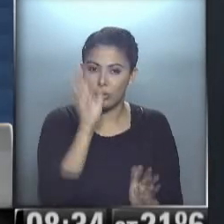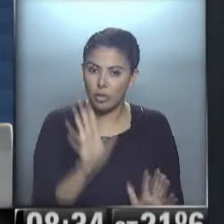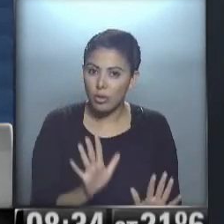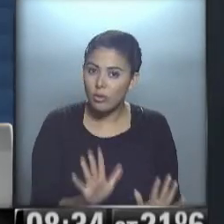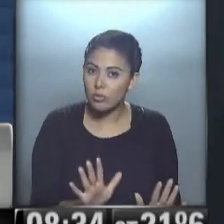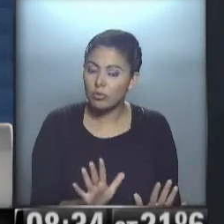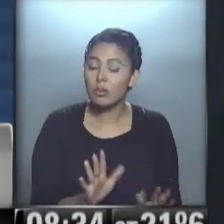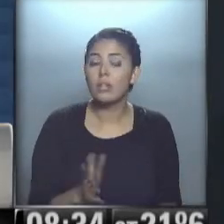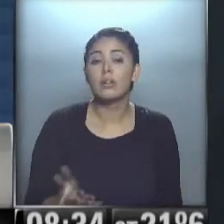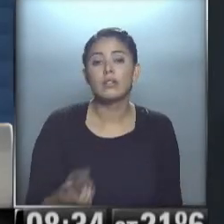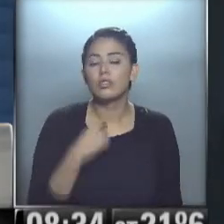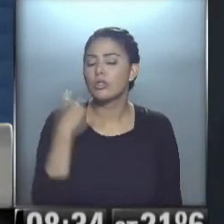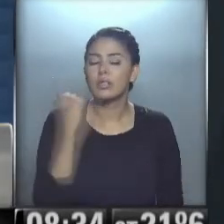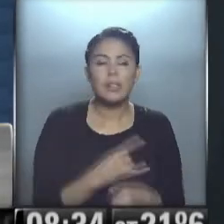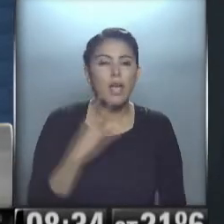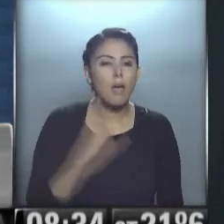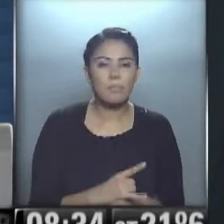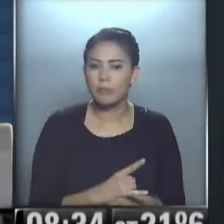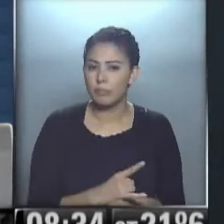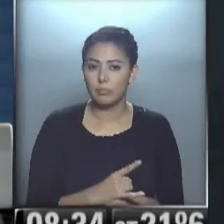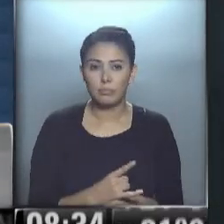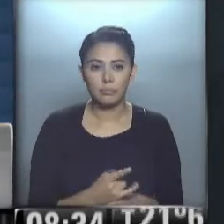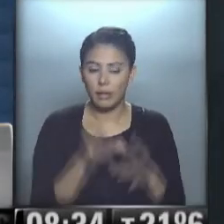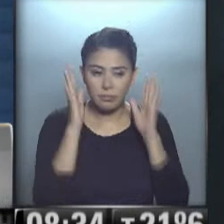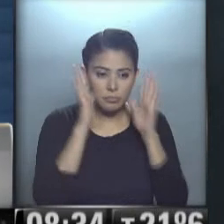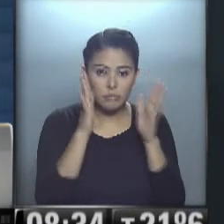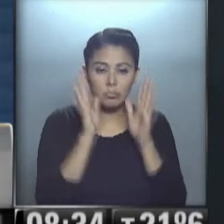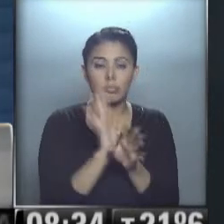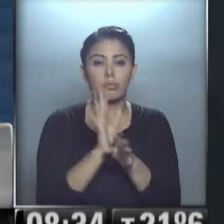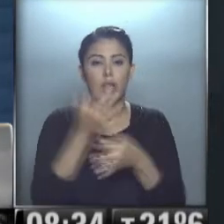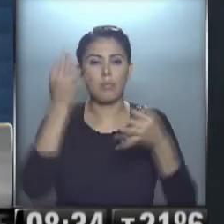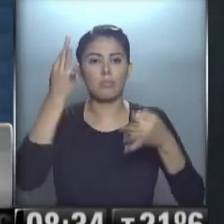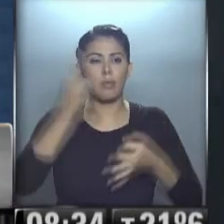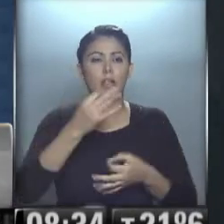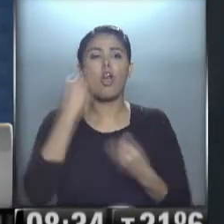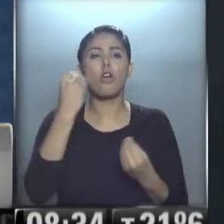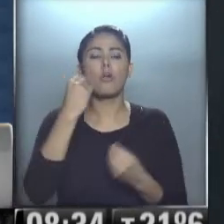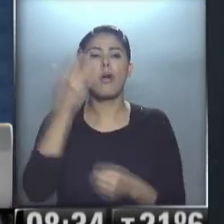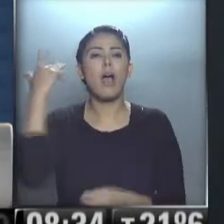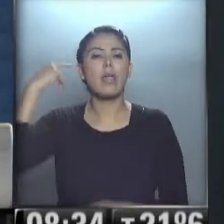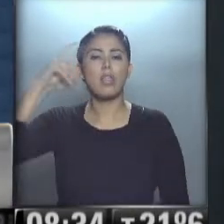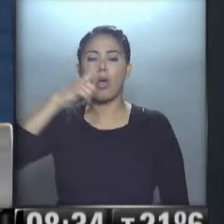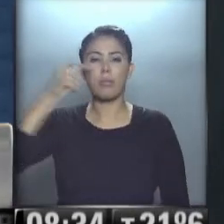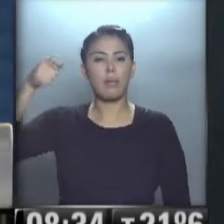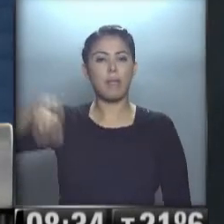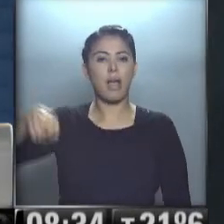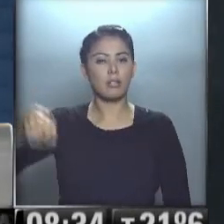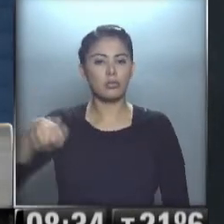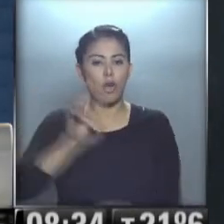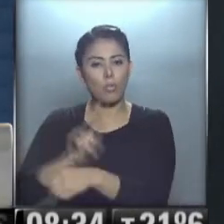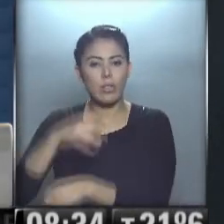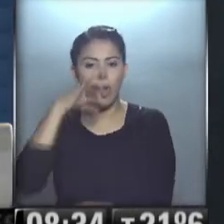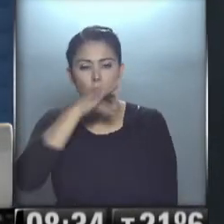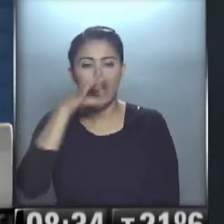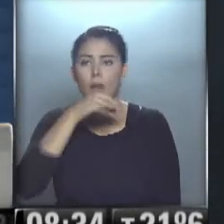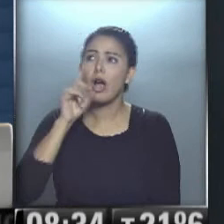ese sentido, yo siempre pongo la prédica y la práctica del buen pastor, que cuida su rebaño. El rebaño lo conoce a él y